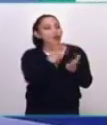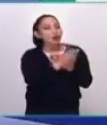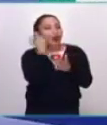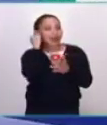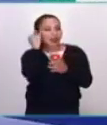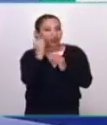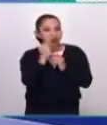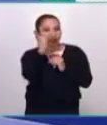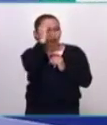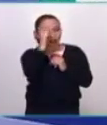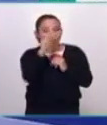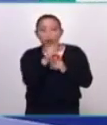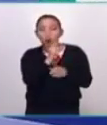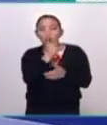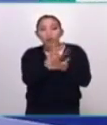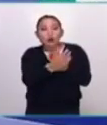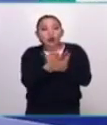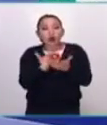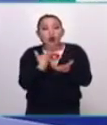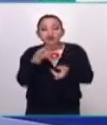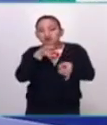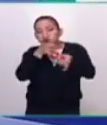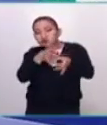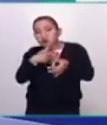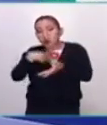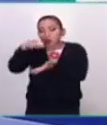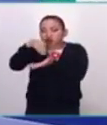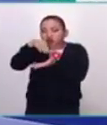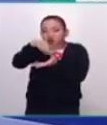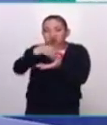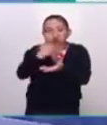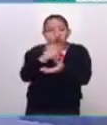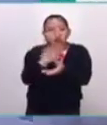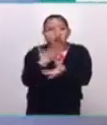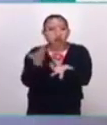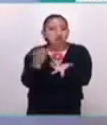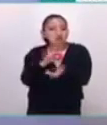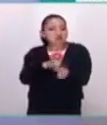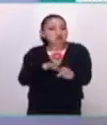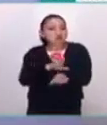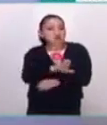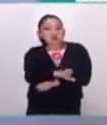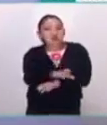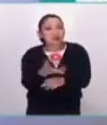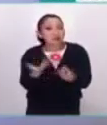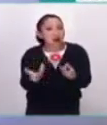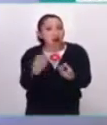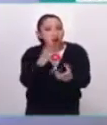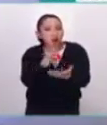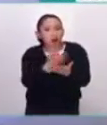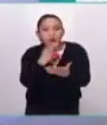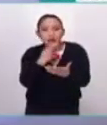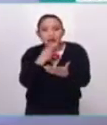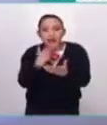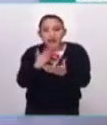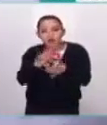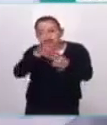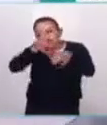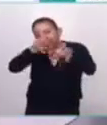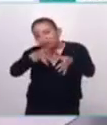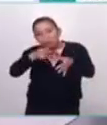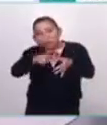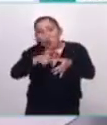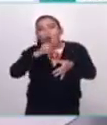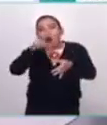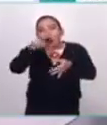indios del norte, fueran simplemente cazadores, recolectores bastante rústicos, que nada más usaban sus arcos.